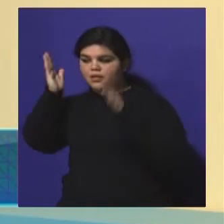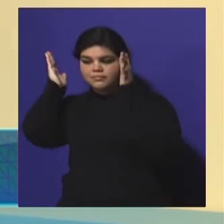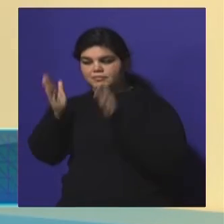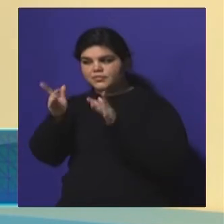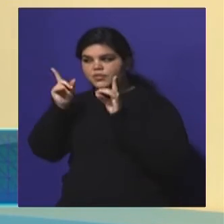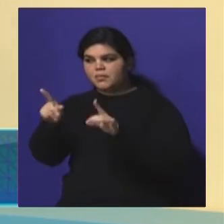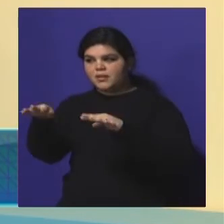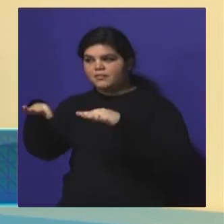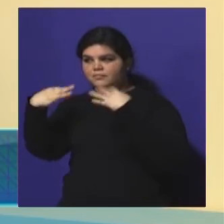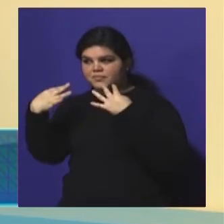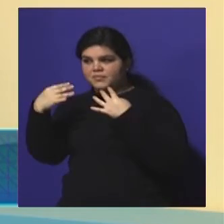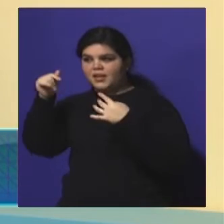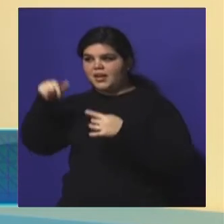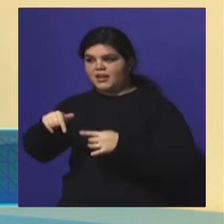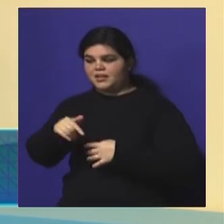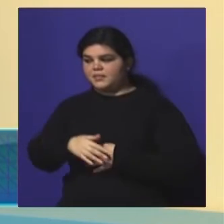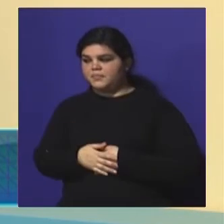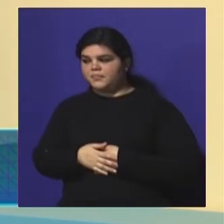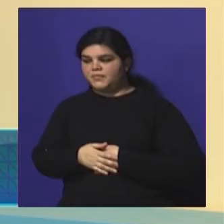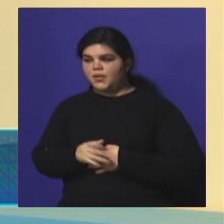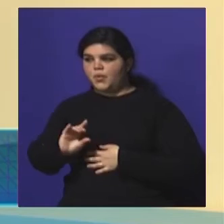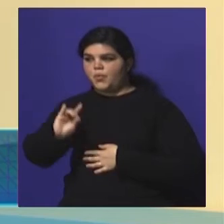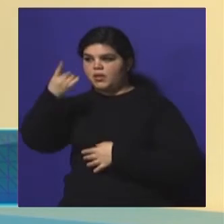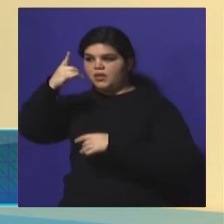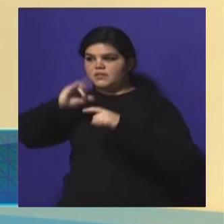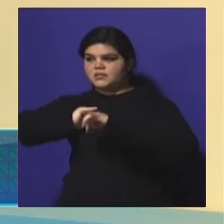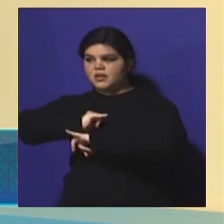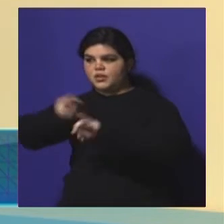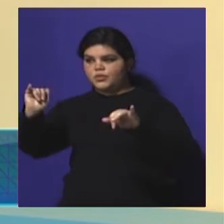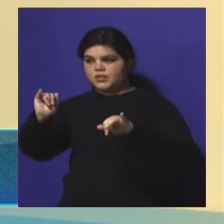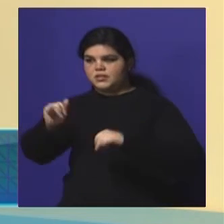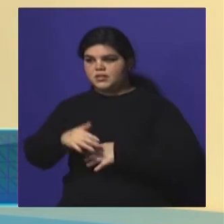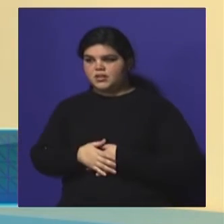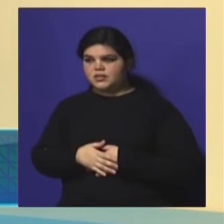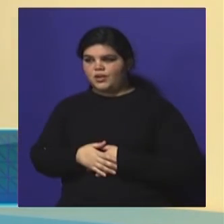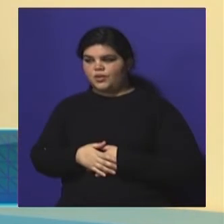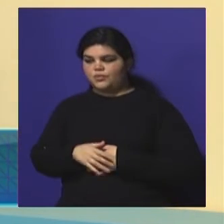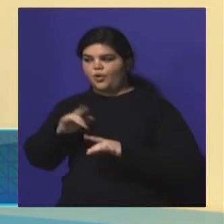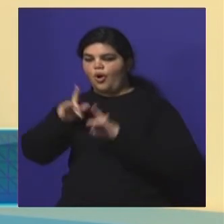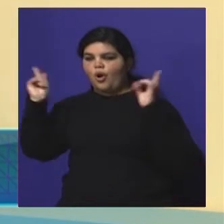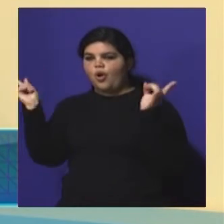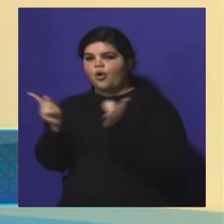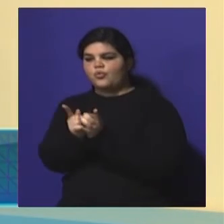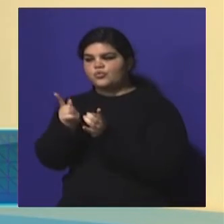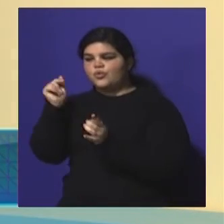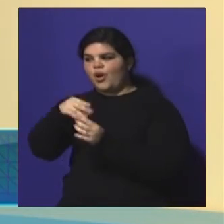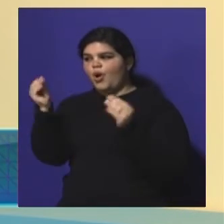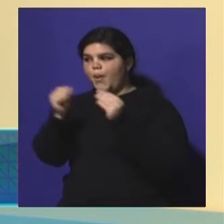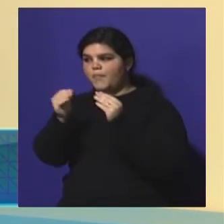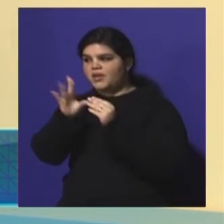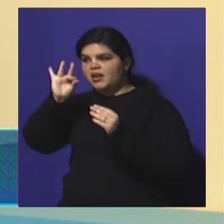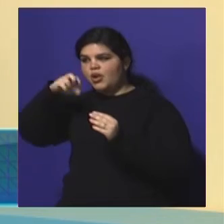en el estudio de Universidad Noticias, las conclusiones de nuestra compañera Noelia Delgado,